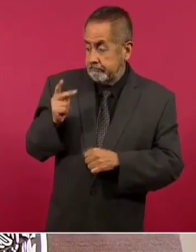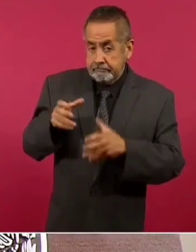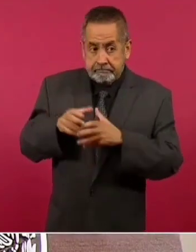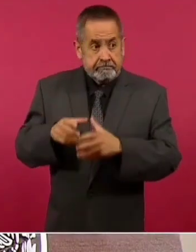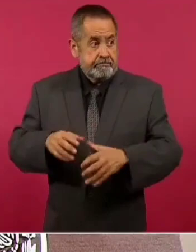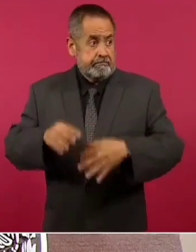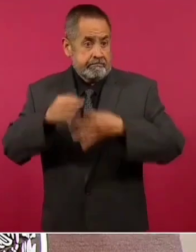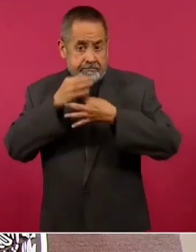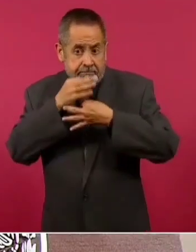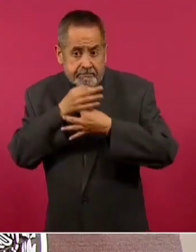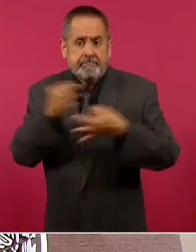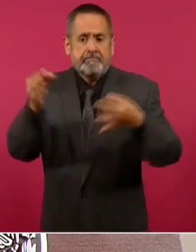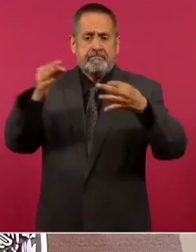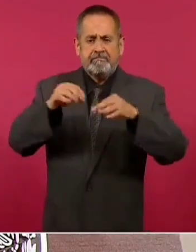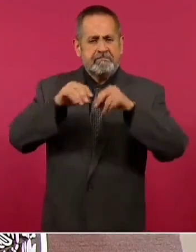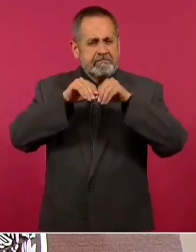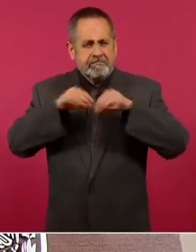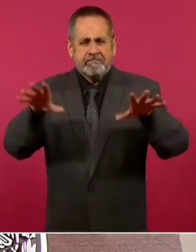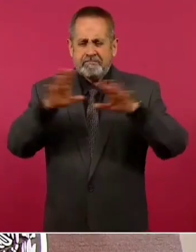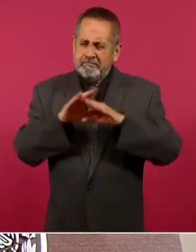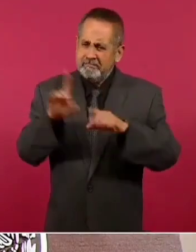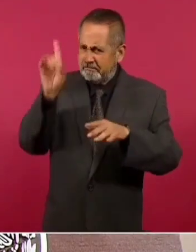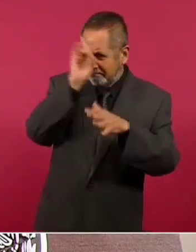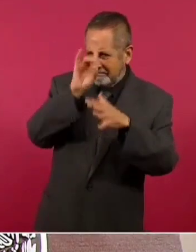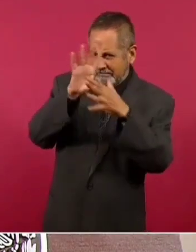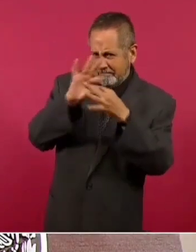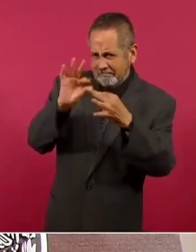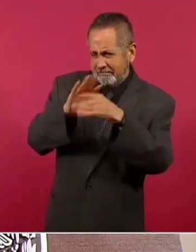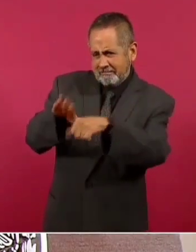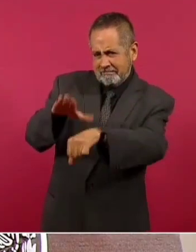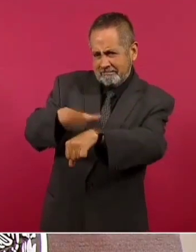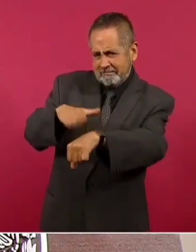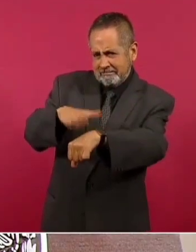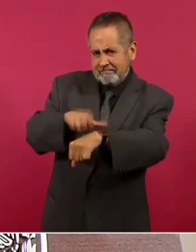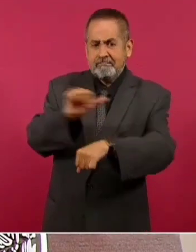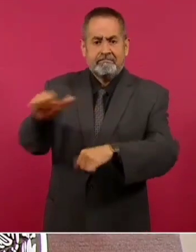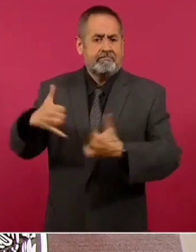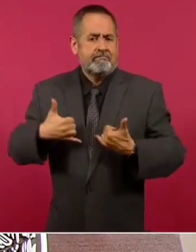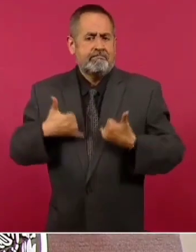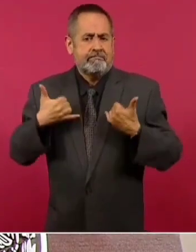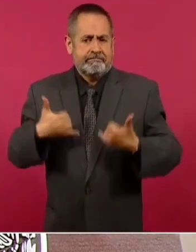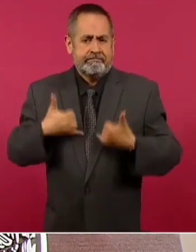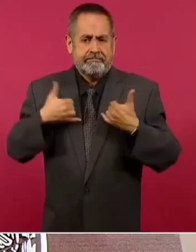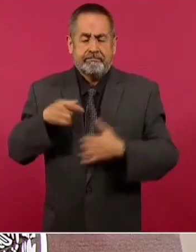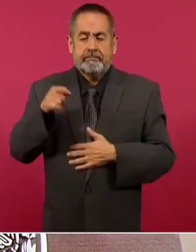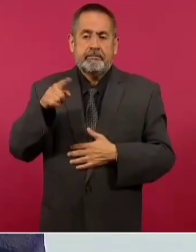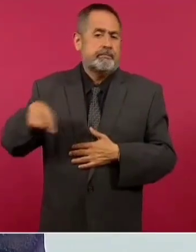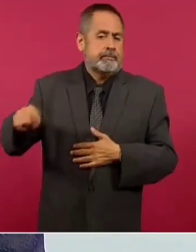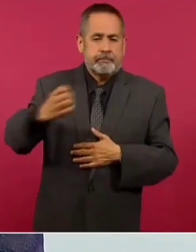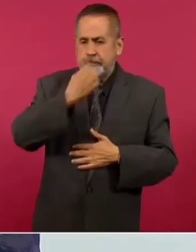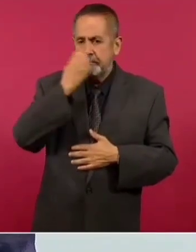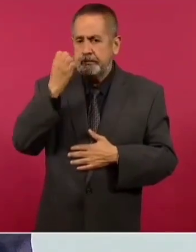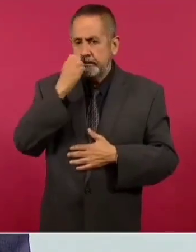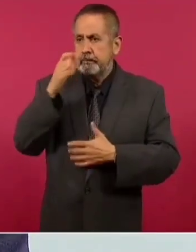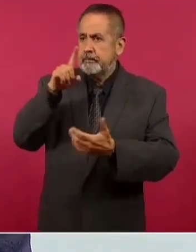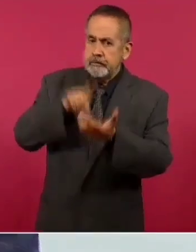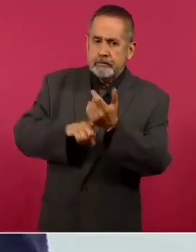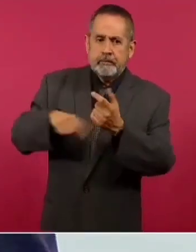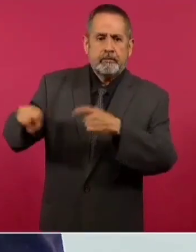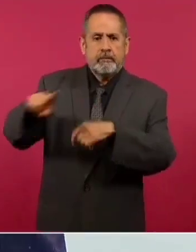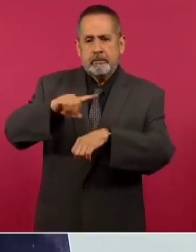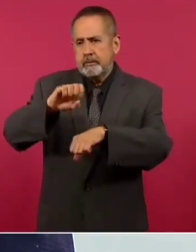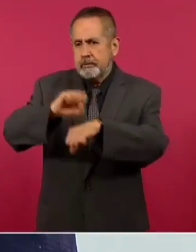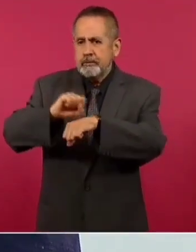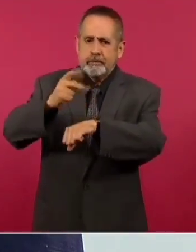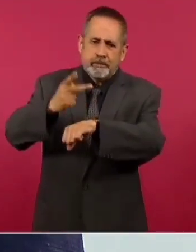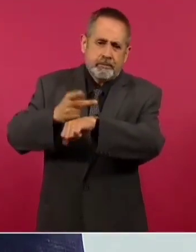una estrategia de prevención dirigida particularmente a la juventud, en el caso del sistema escolar, a educación media y